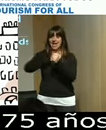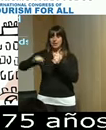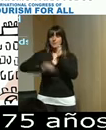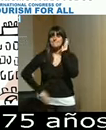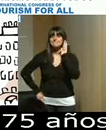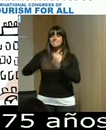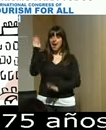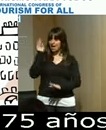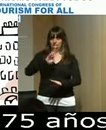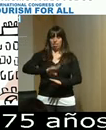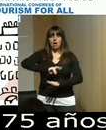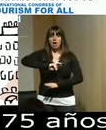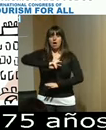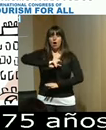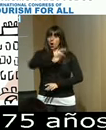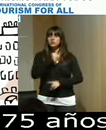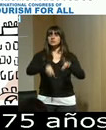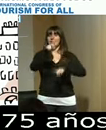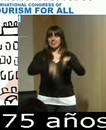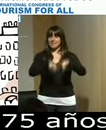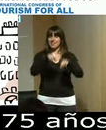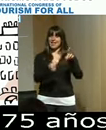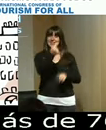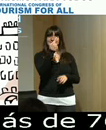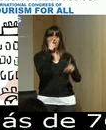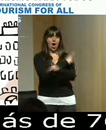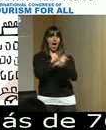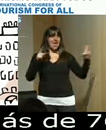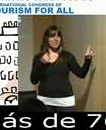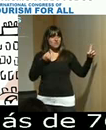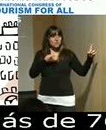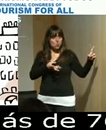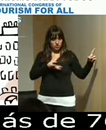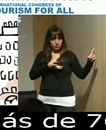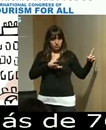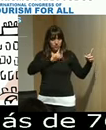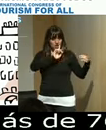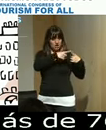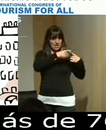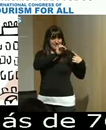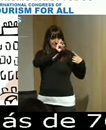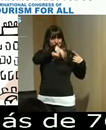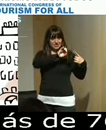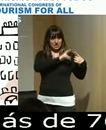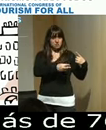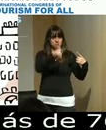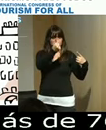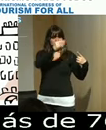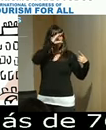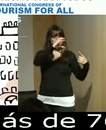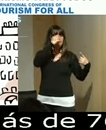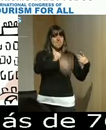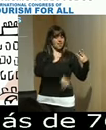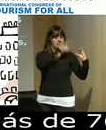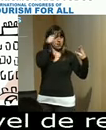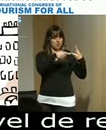nivel de renta. En la mayoría de los casos, los seniors es el grupo con mayor poder adquisitivo y la cuarta edad el que menos.